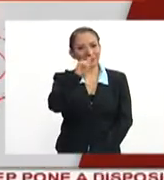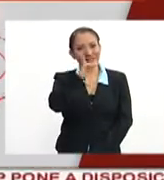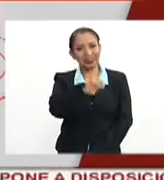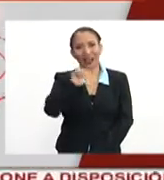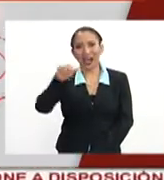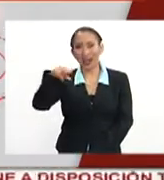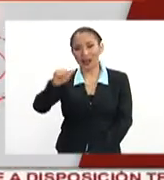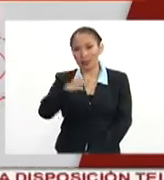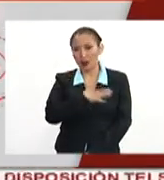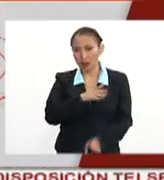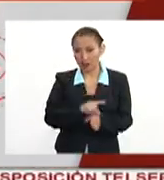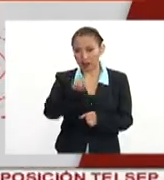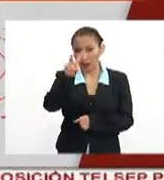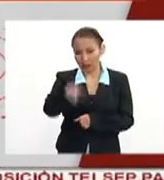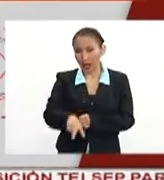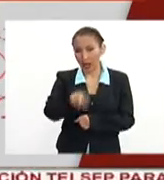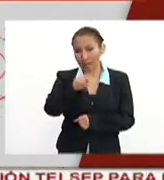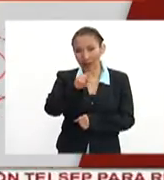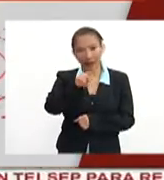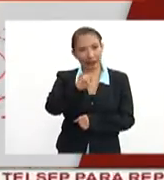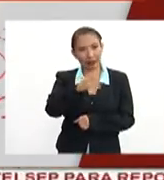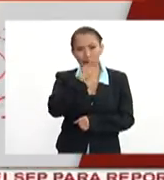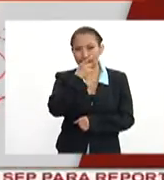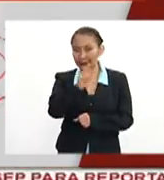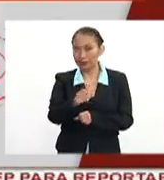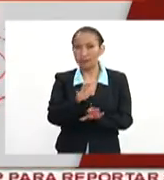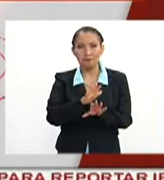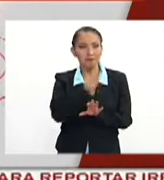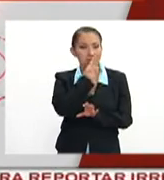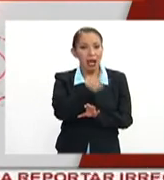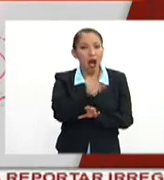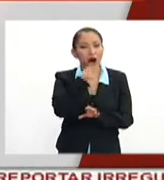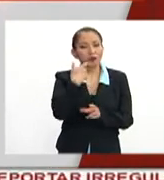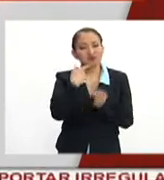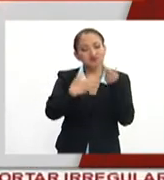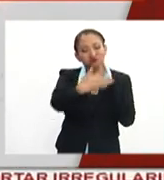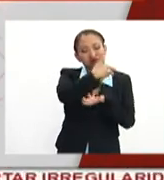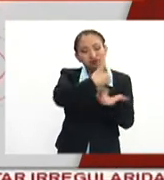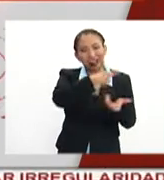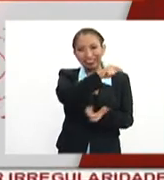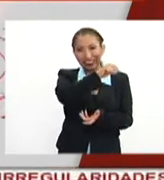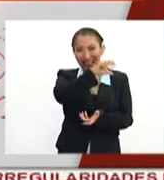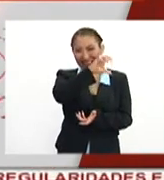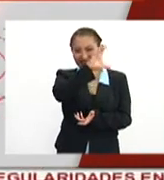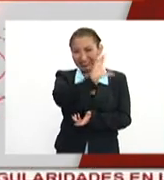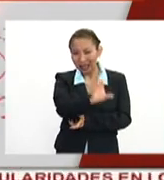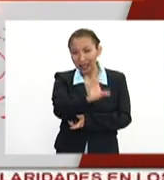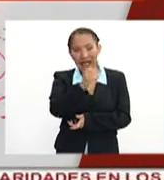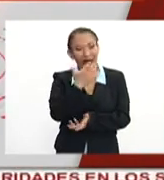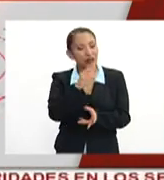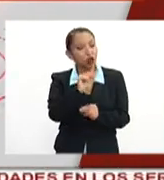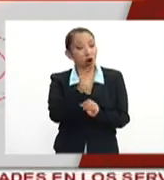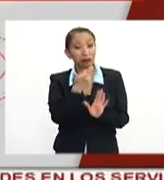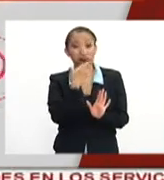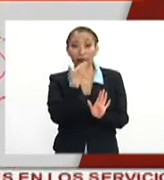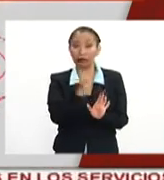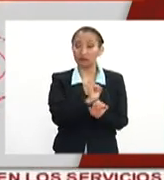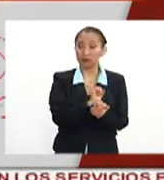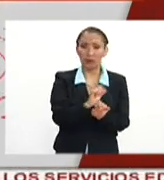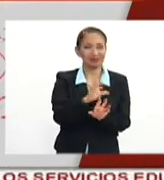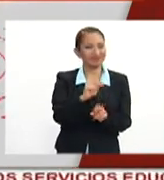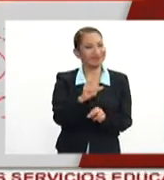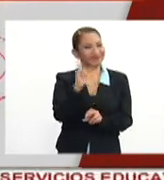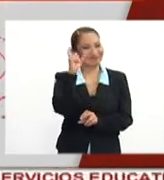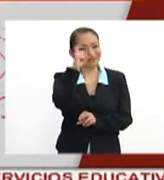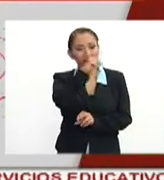Ana Cristina, muy buenos días. Efectivamente, Pati, no lo podía decir mucho mejor. La renegociación del Tratado de Libre Comercio no será tersa. Y